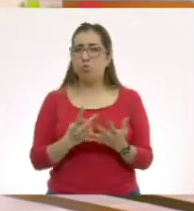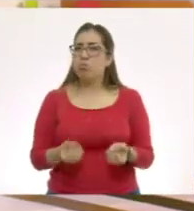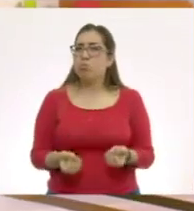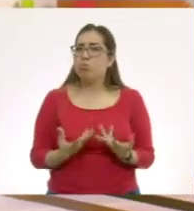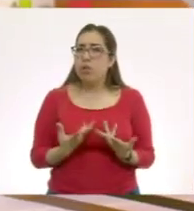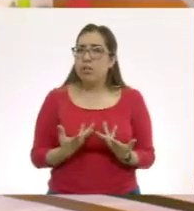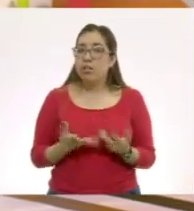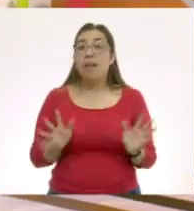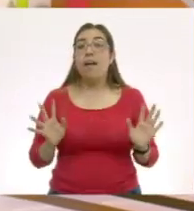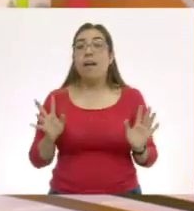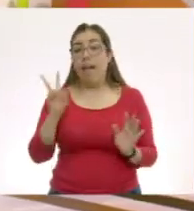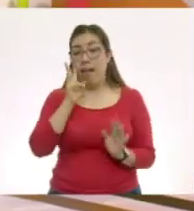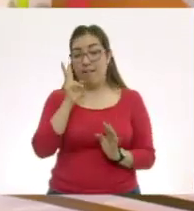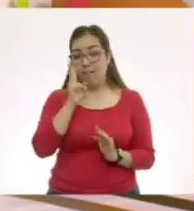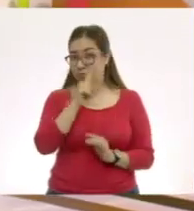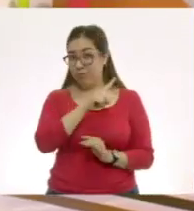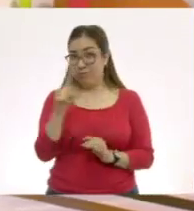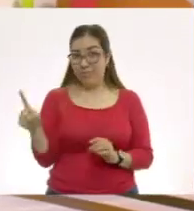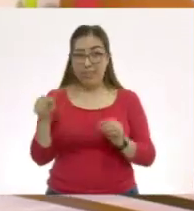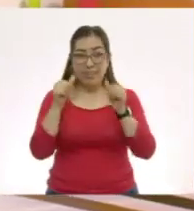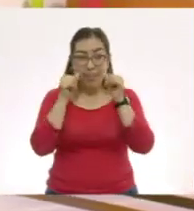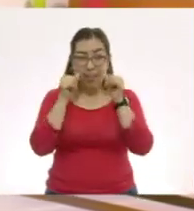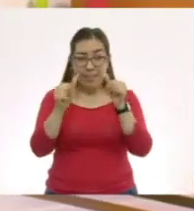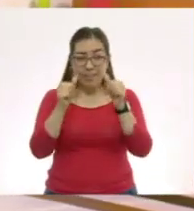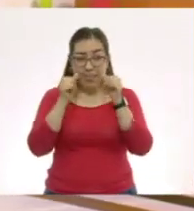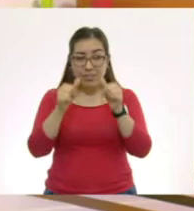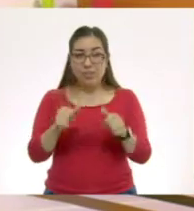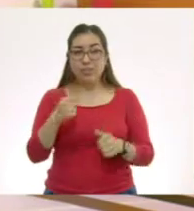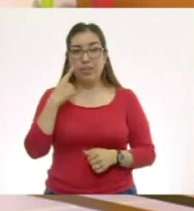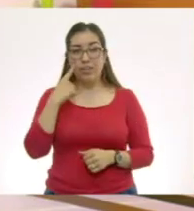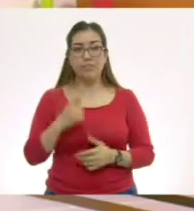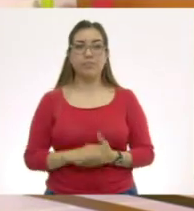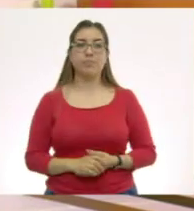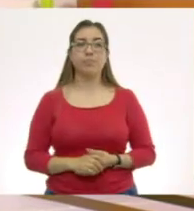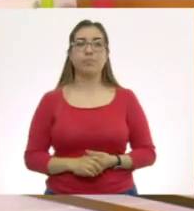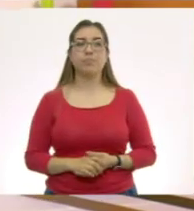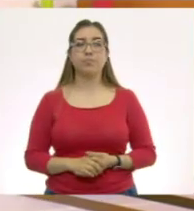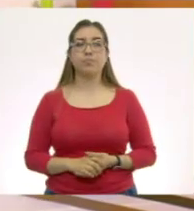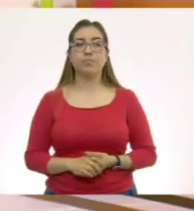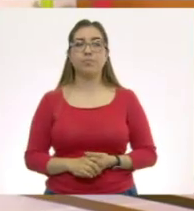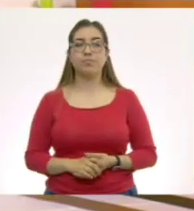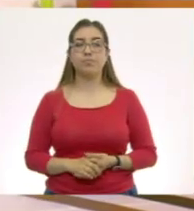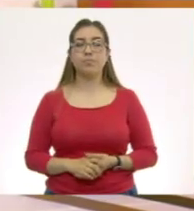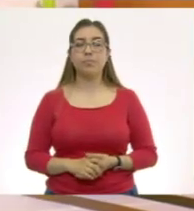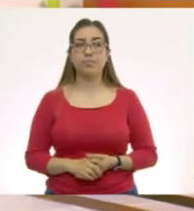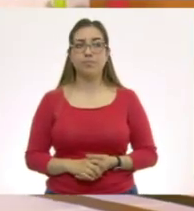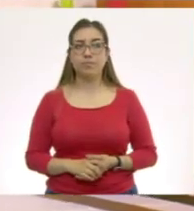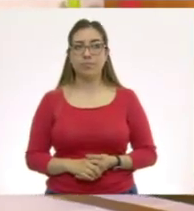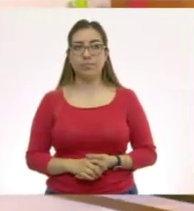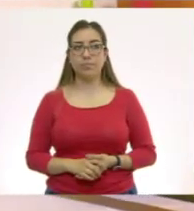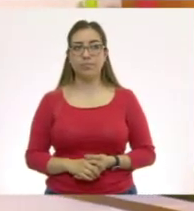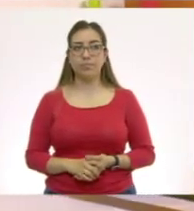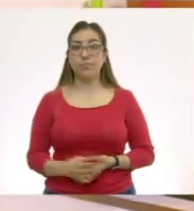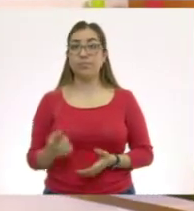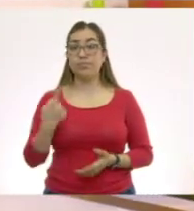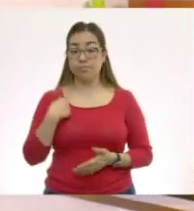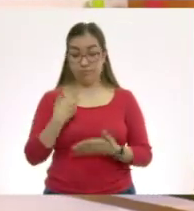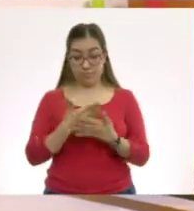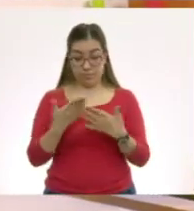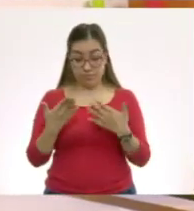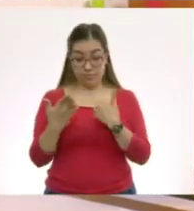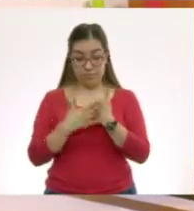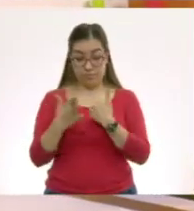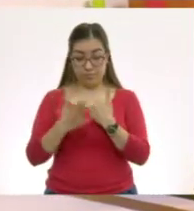2? Niñas y niños, pongan atención. Lo que yo voy a hacer es, aviento el siguiente